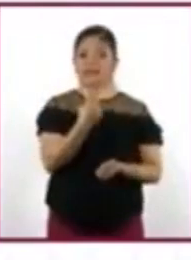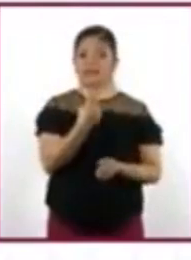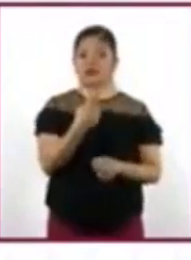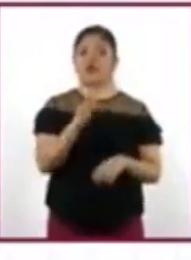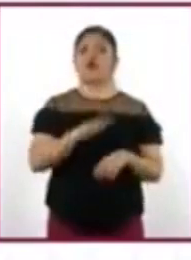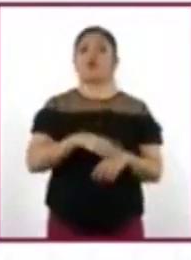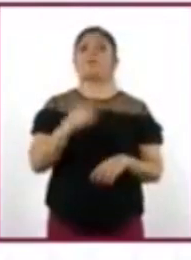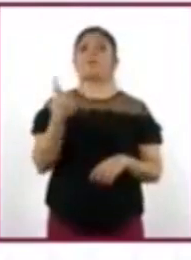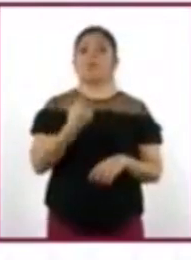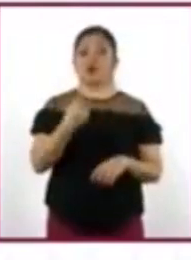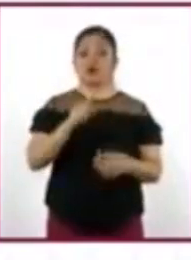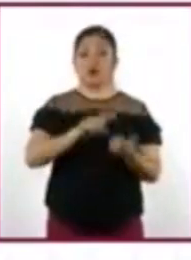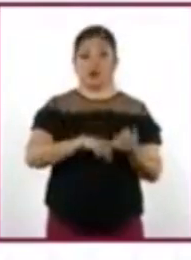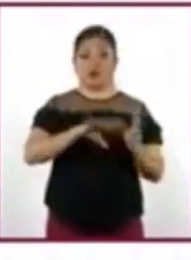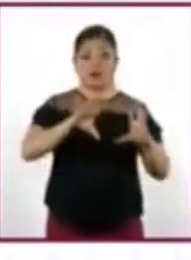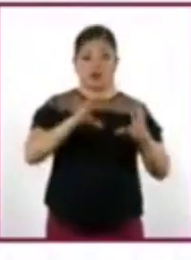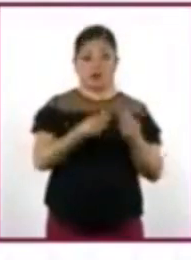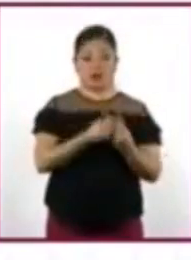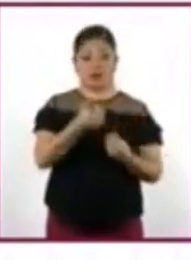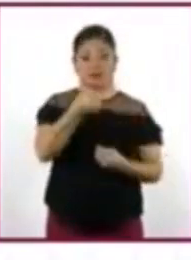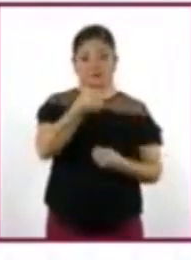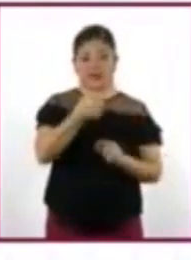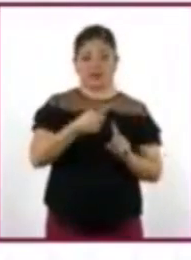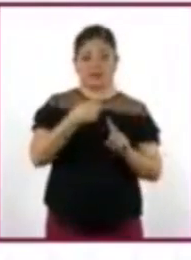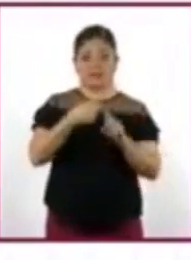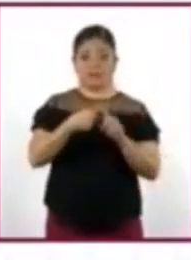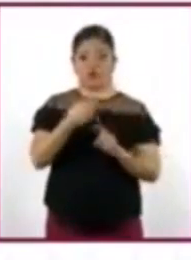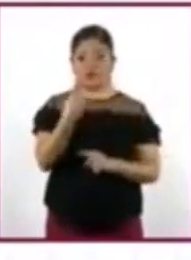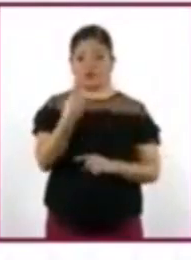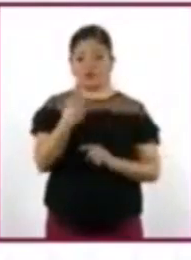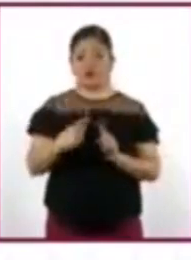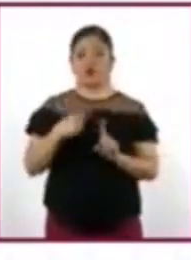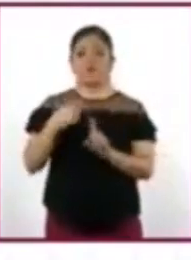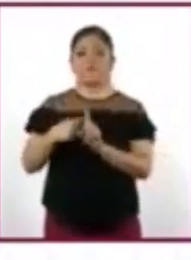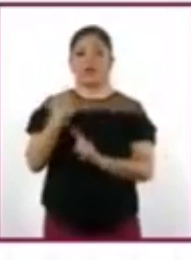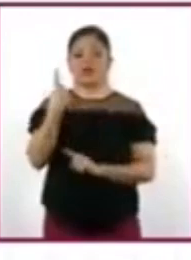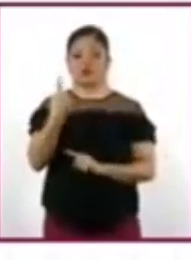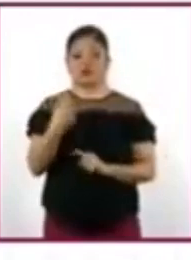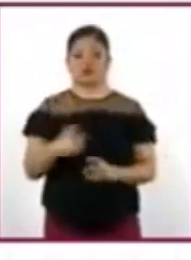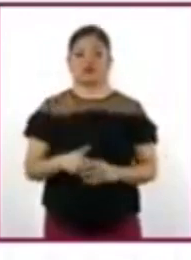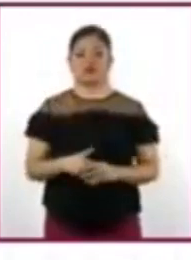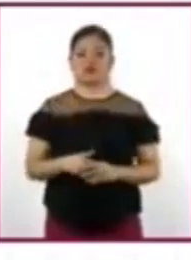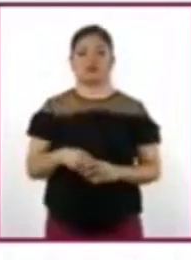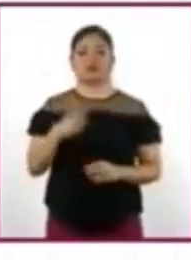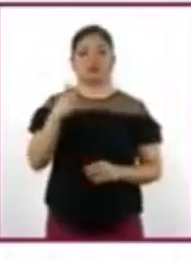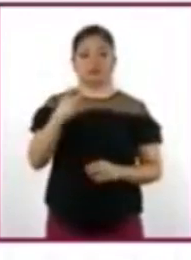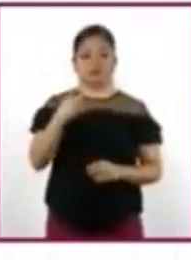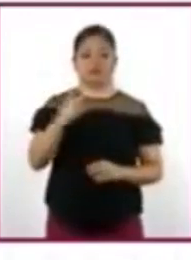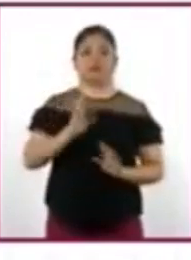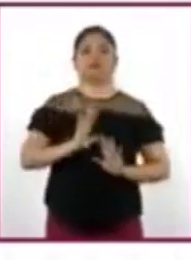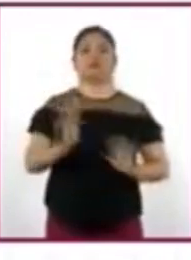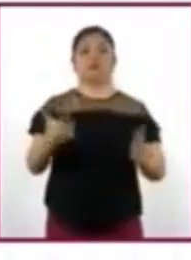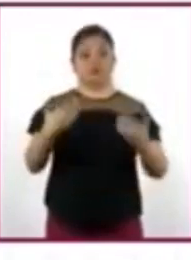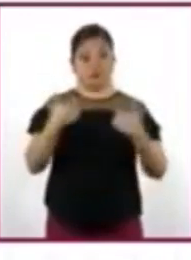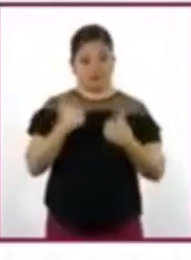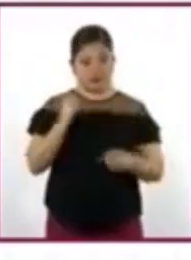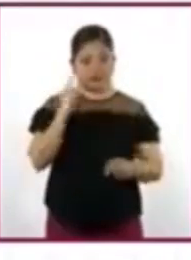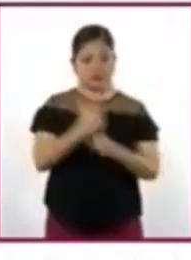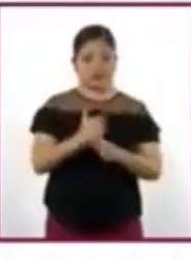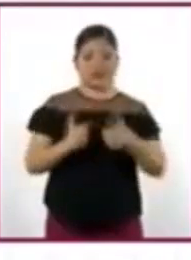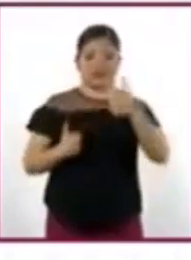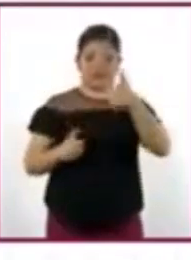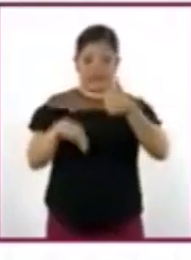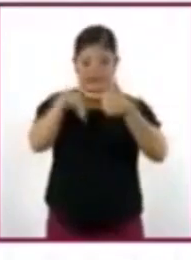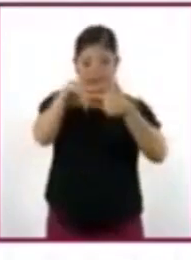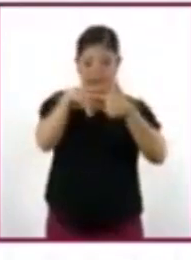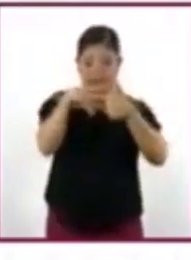el resultado de sumar 6 por 25 más 1. Así concluimos que la expresión